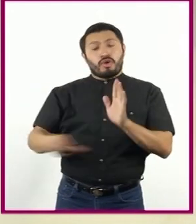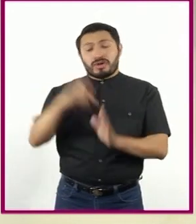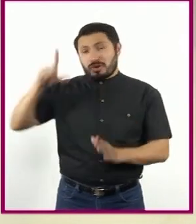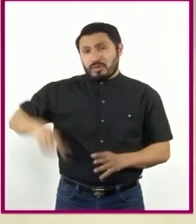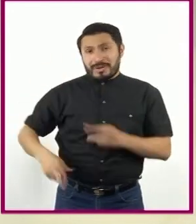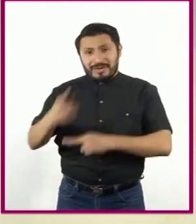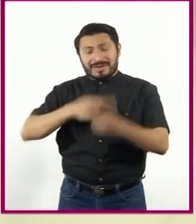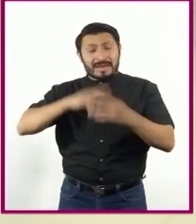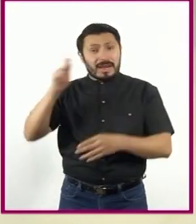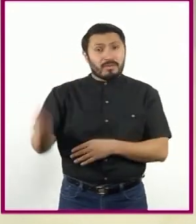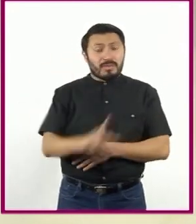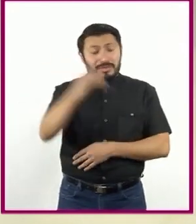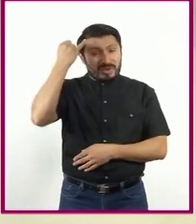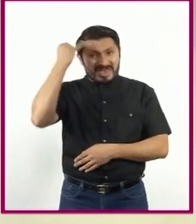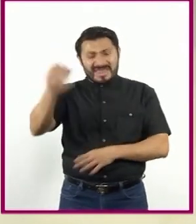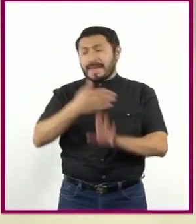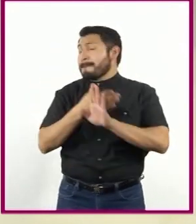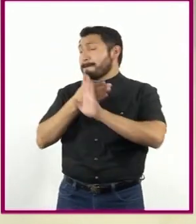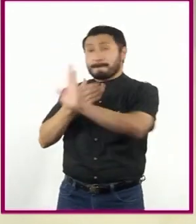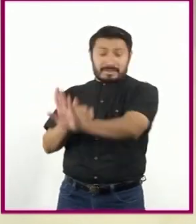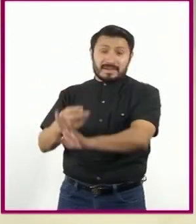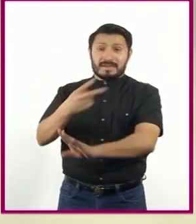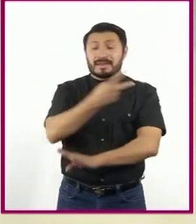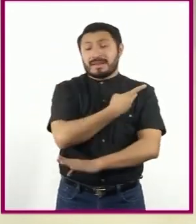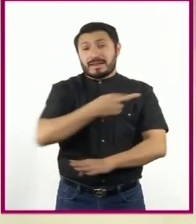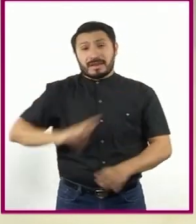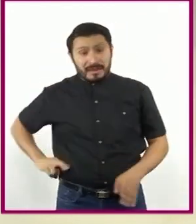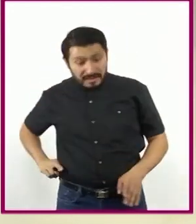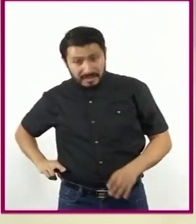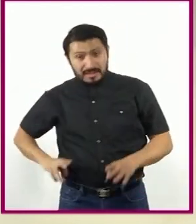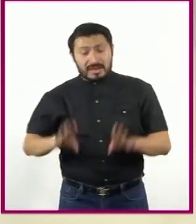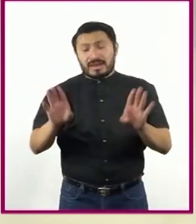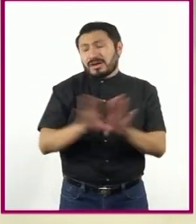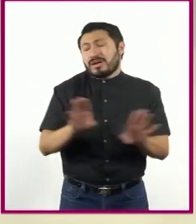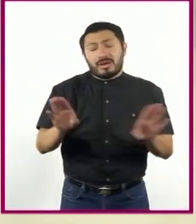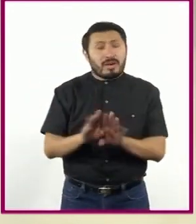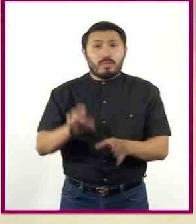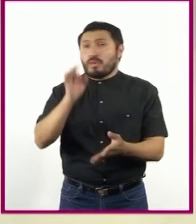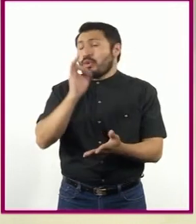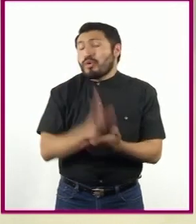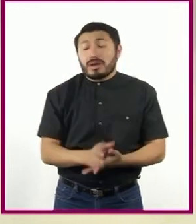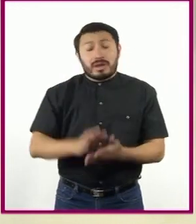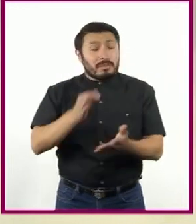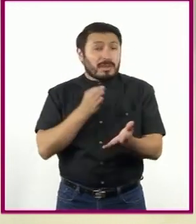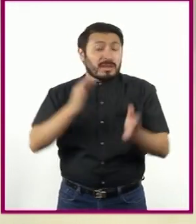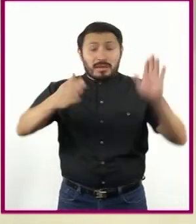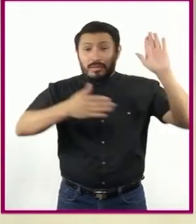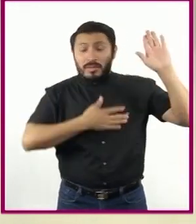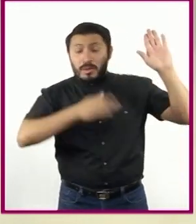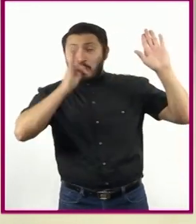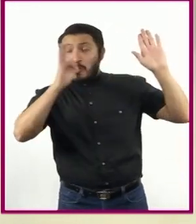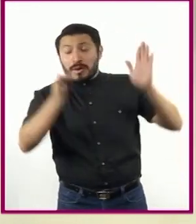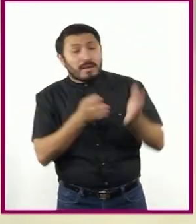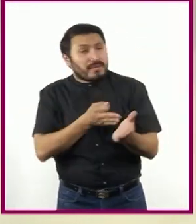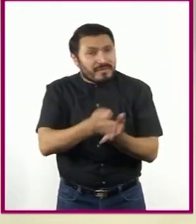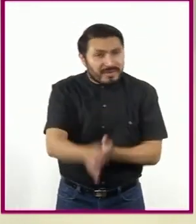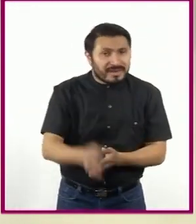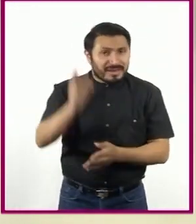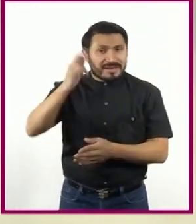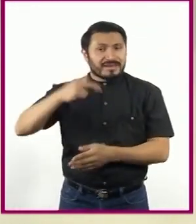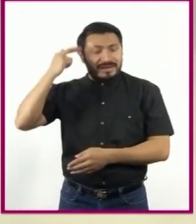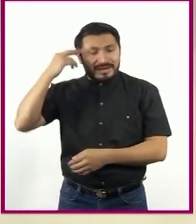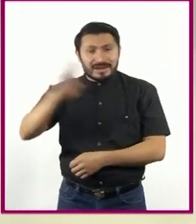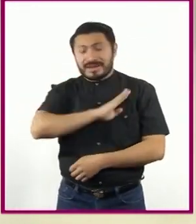fue rechazada por el virrey, quien solo quiso jurar fidelidad al rey español y no tomar el control directo de la